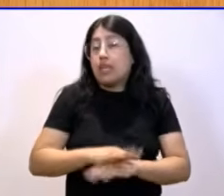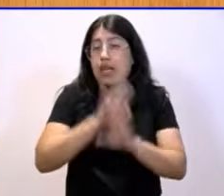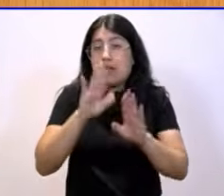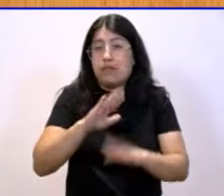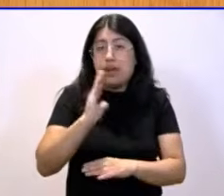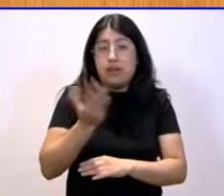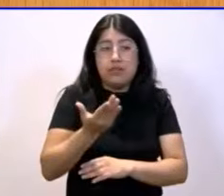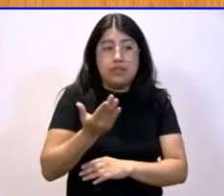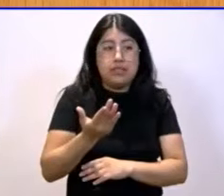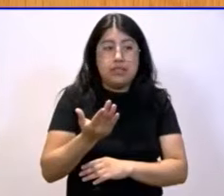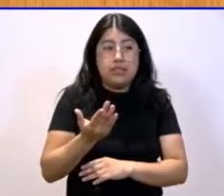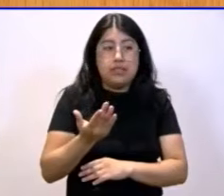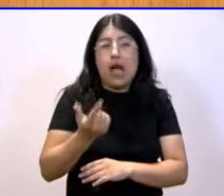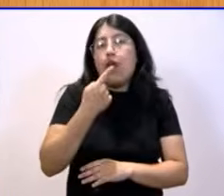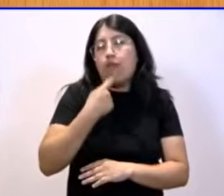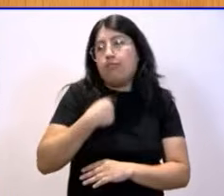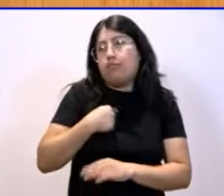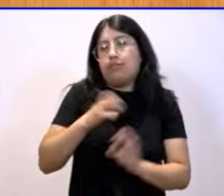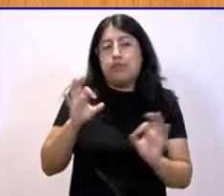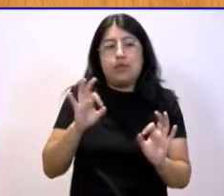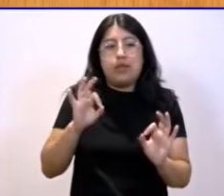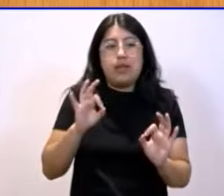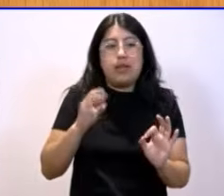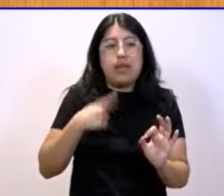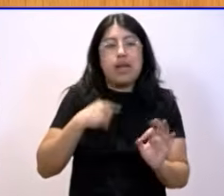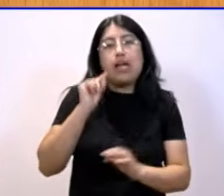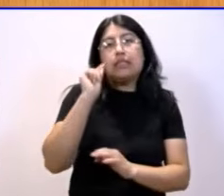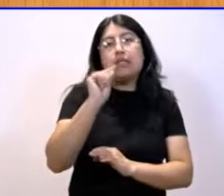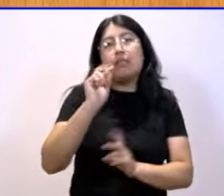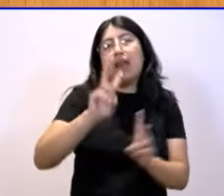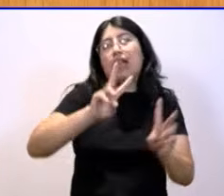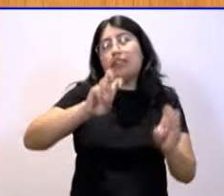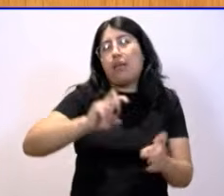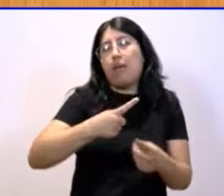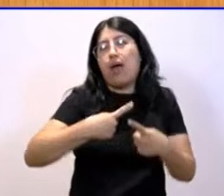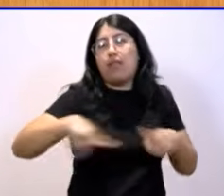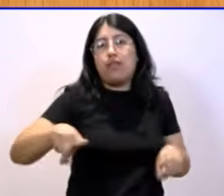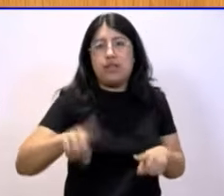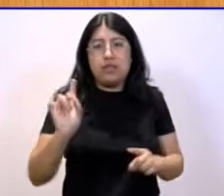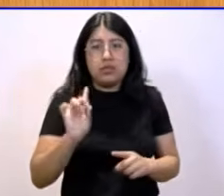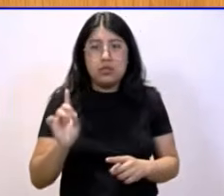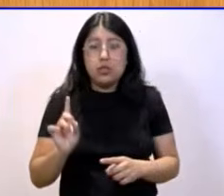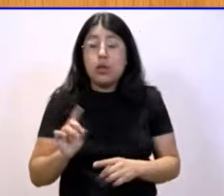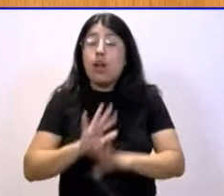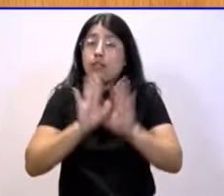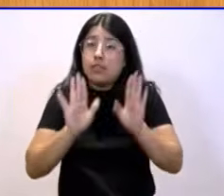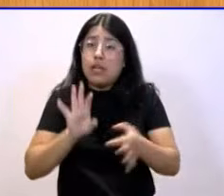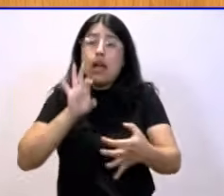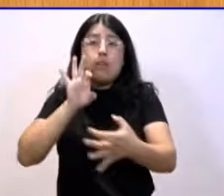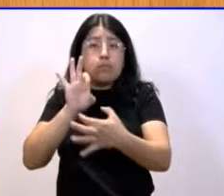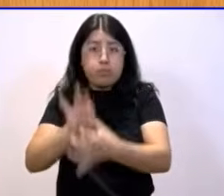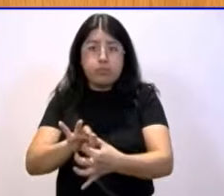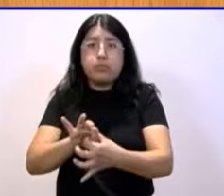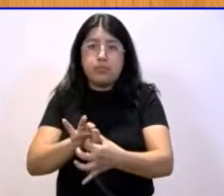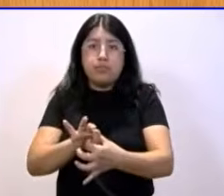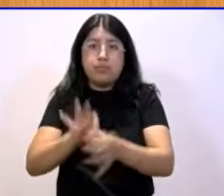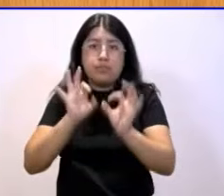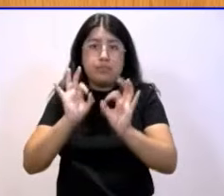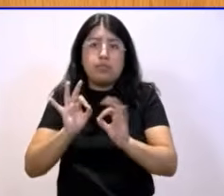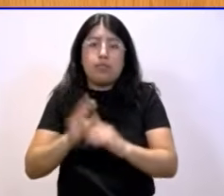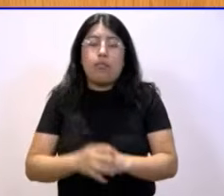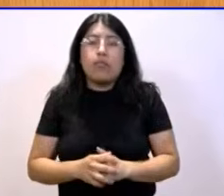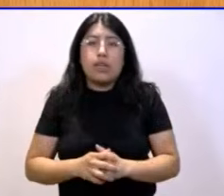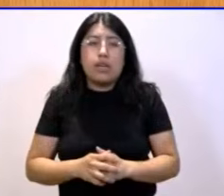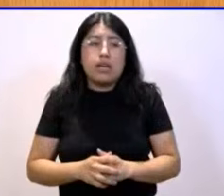diga que le estoy interpelando sobre otro asunto, pero es un asunto que está claramente relacionado, ¿no? Y